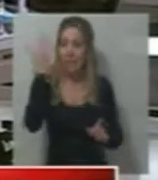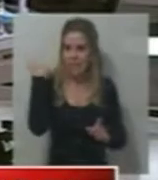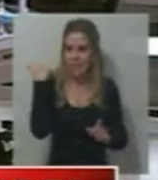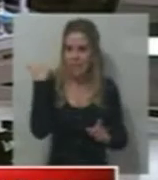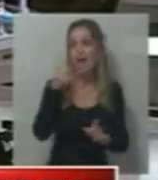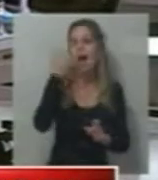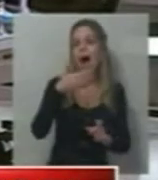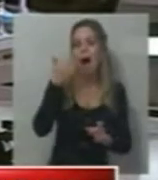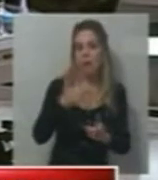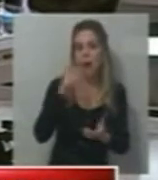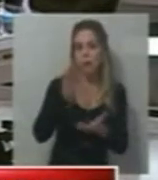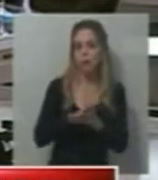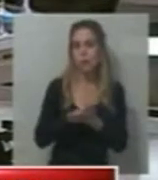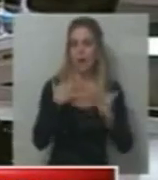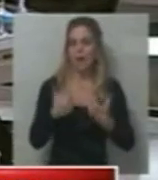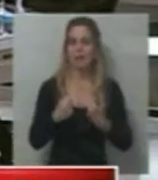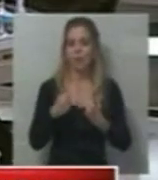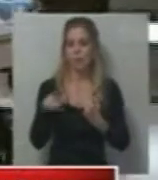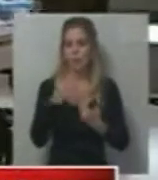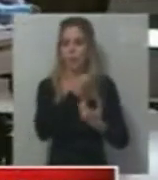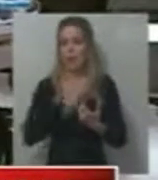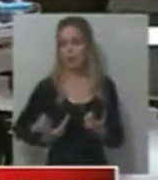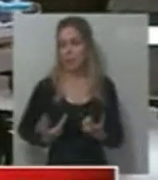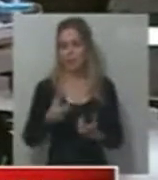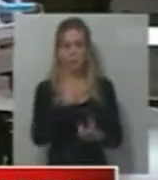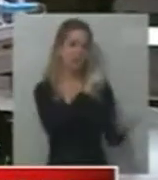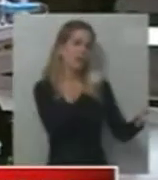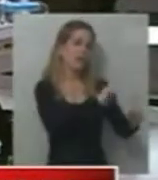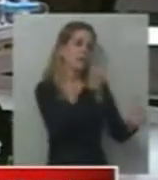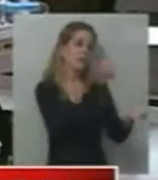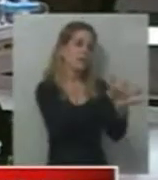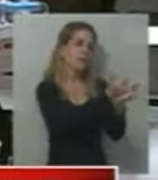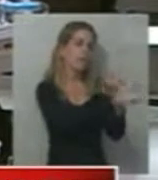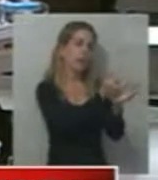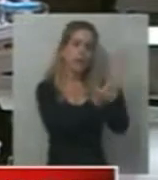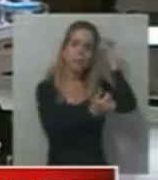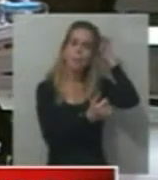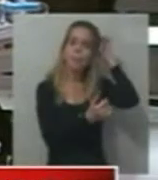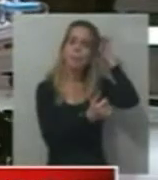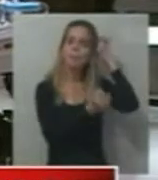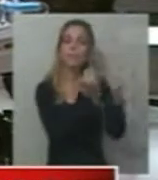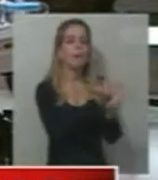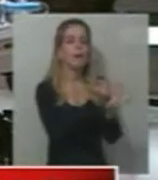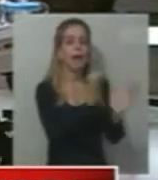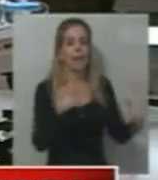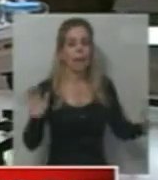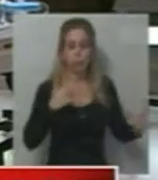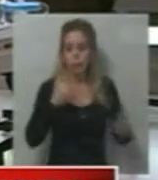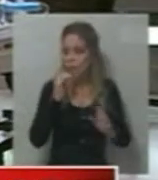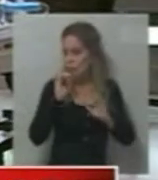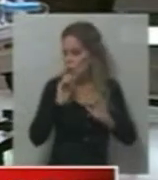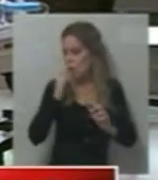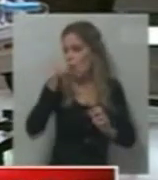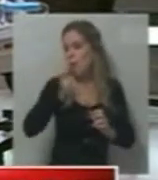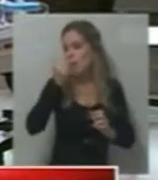yo? Si vos tirás eso, tenés que hacerte cargo, lo tenés que acordar. Yo no tiro nada. Digo, yo como televidente, como espectador y como